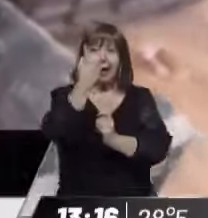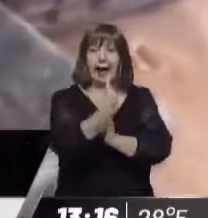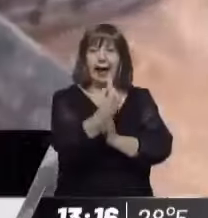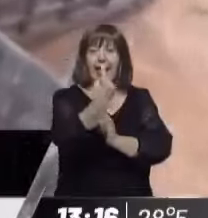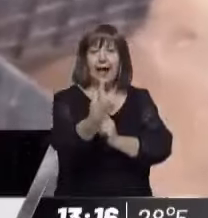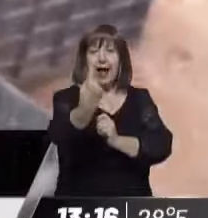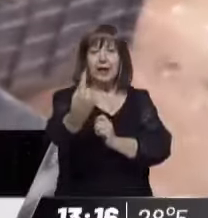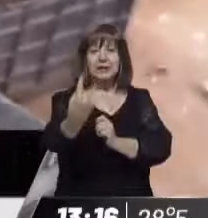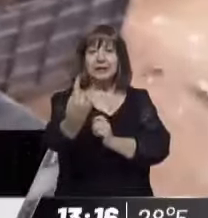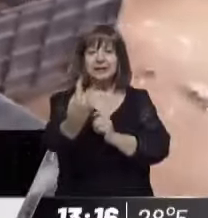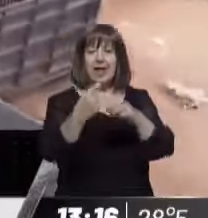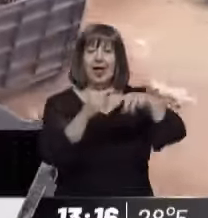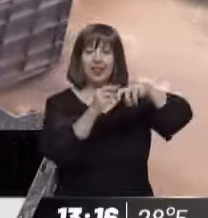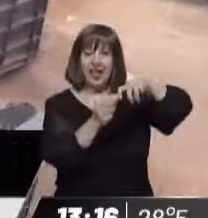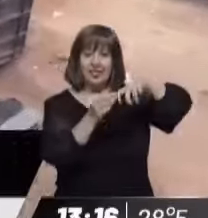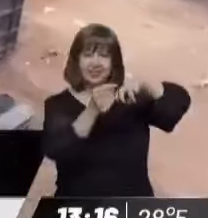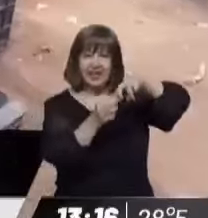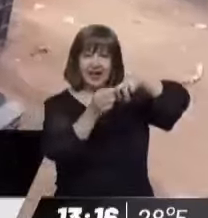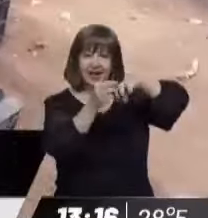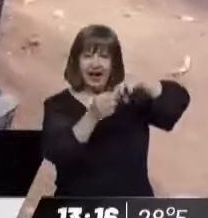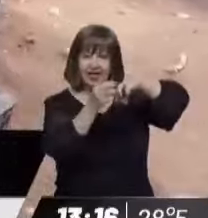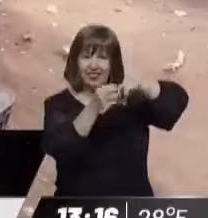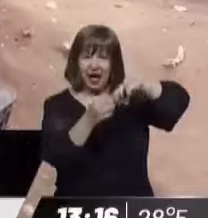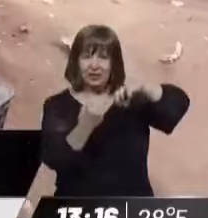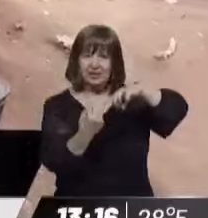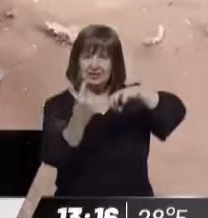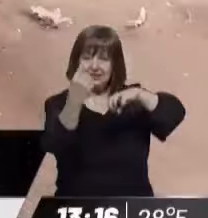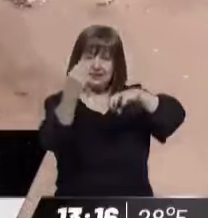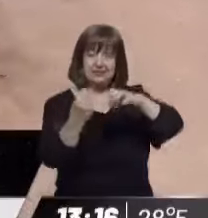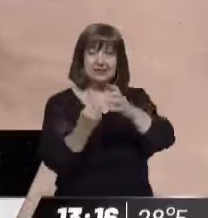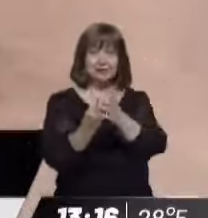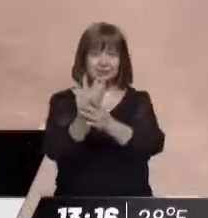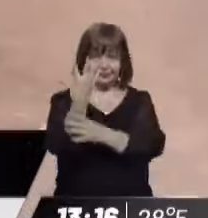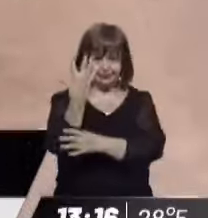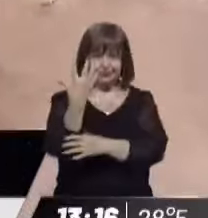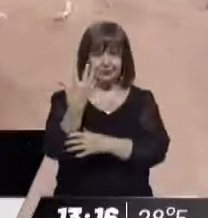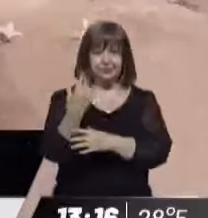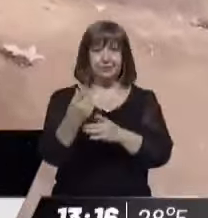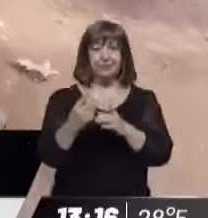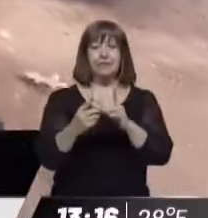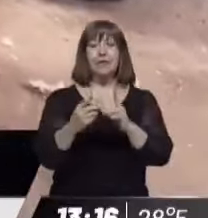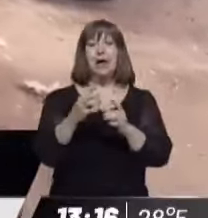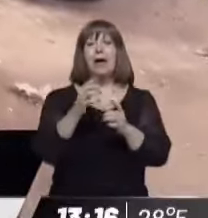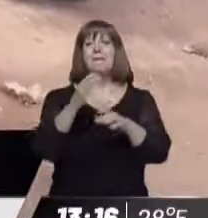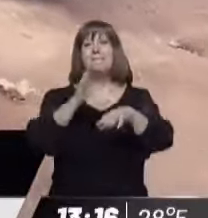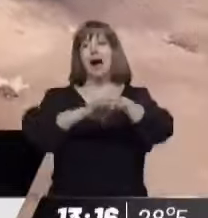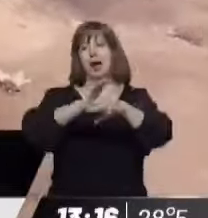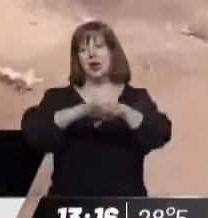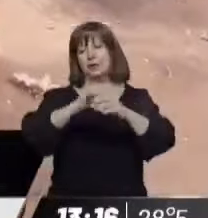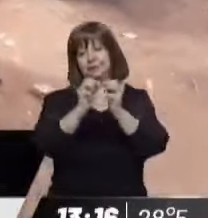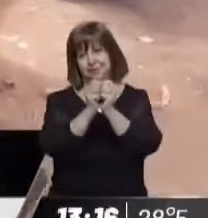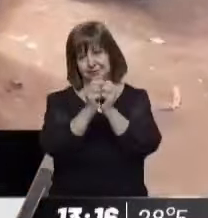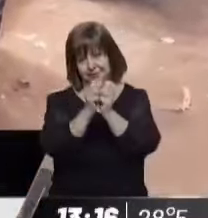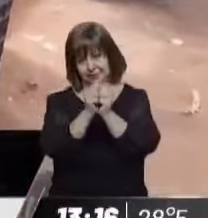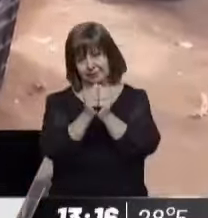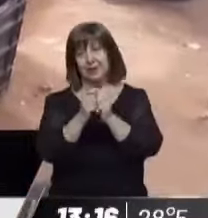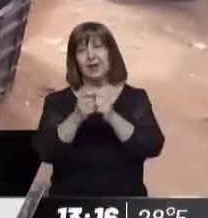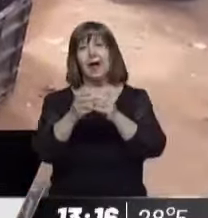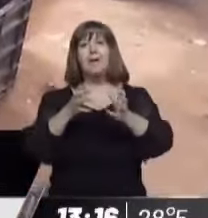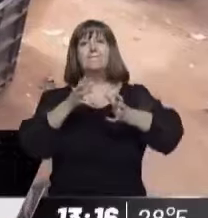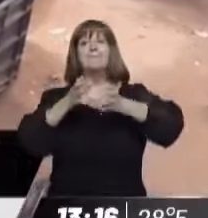manual, porque cuando lo hace la máquina le saca, préstame esto, la máquina le saca, lo deja blanco.